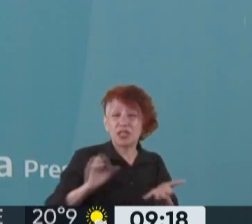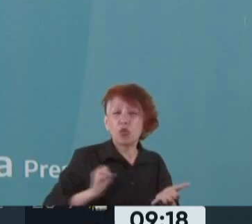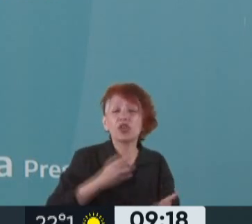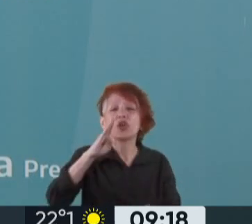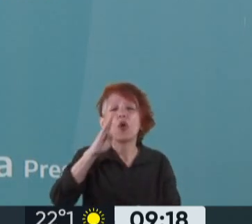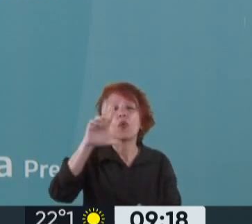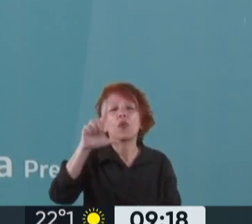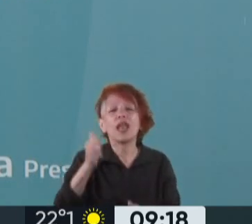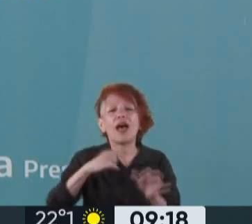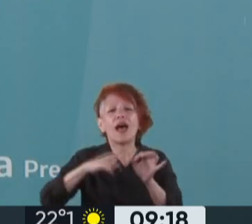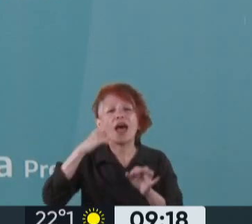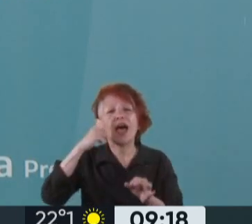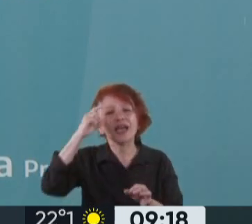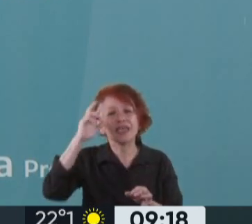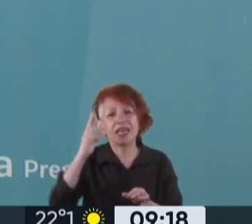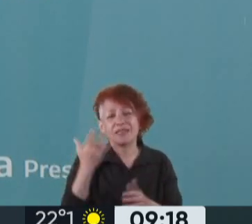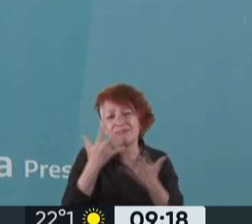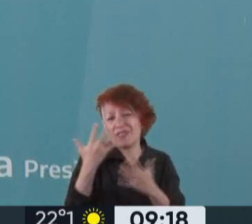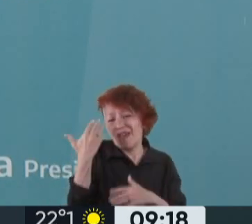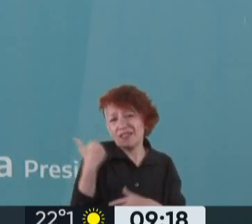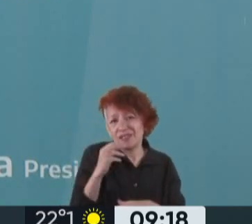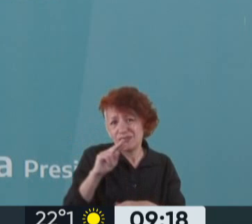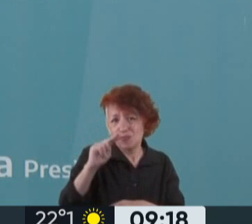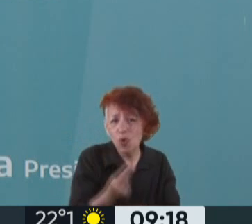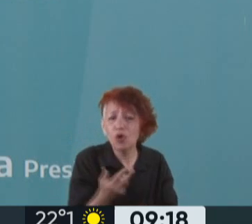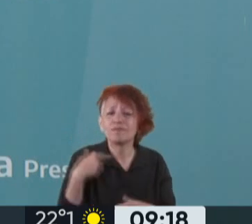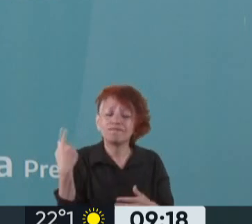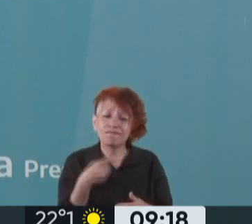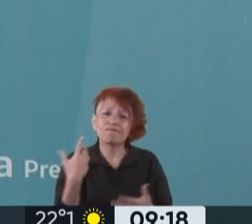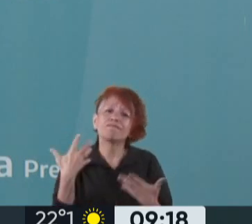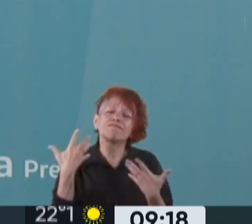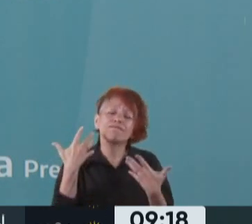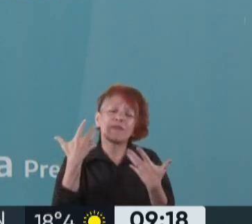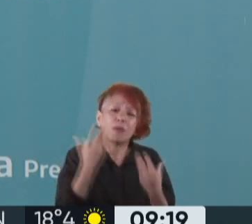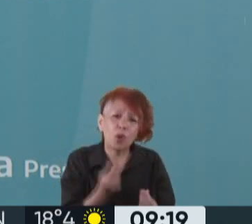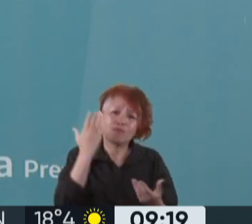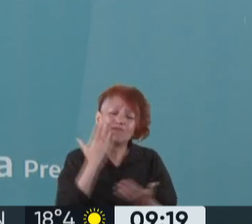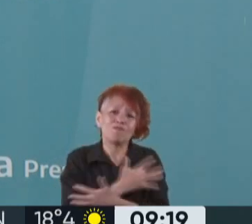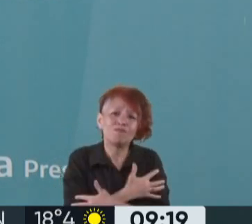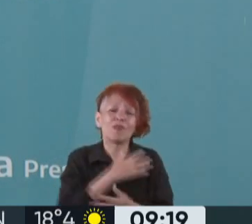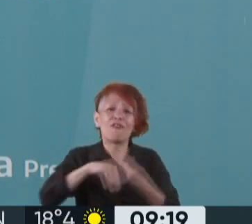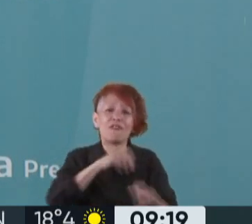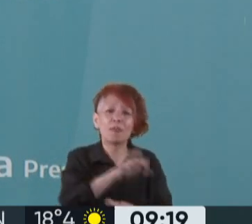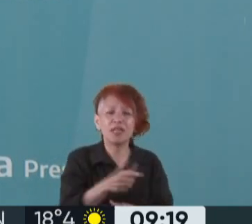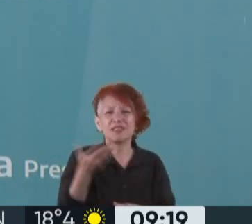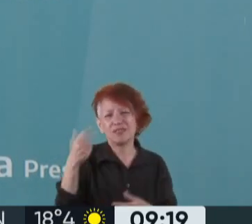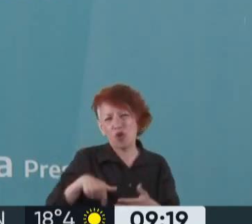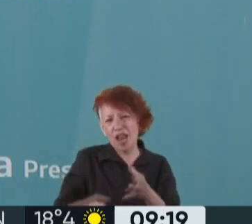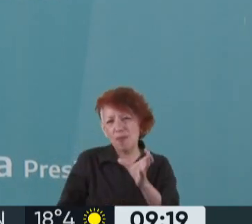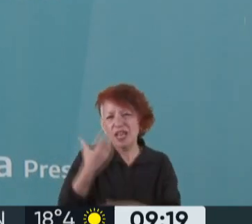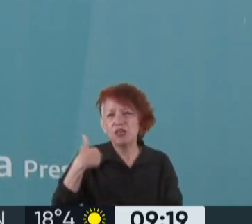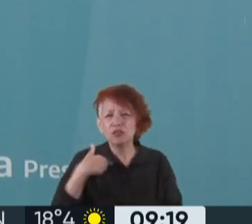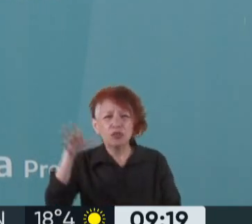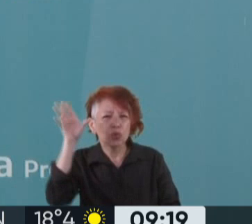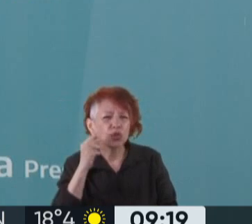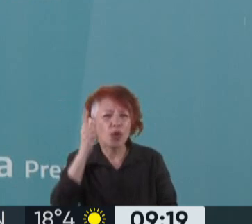mandamos toda nuestra solidaridad a la familia. Hoy a la mañana, cuando venía para aquí, escuchaba de un comerciante en el Gran Buenos